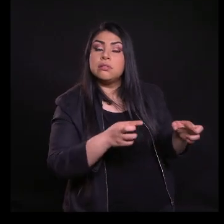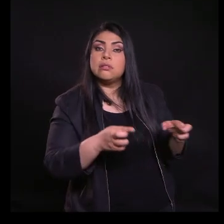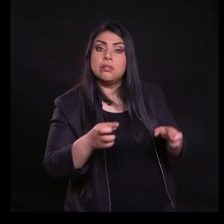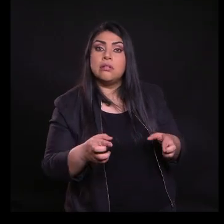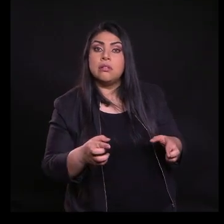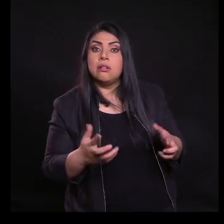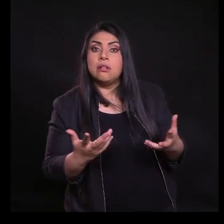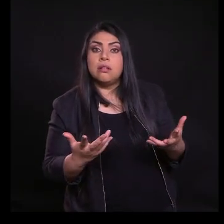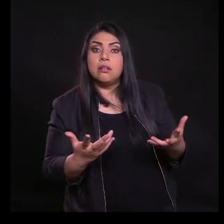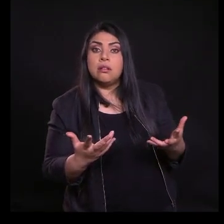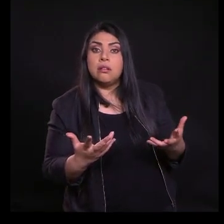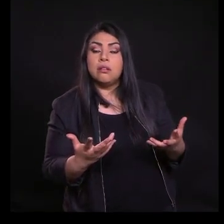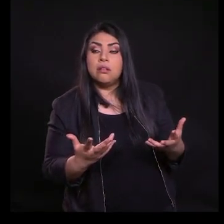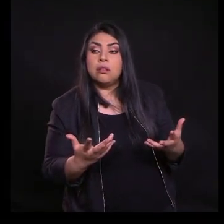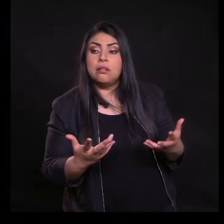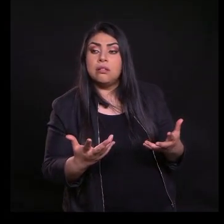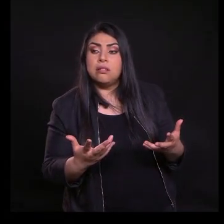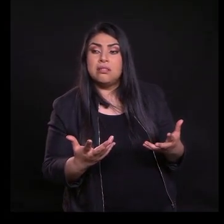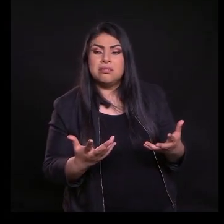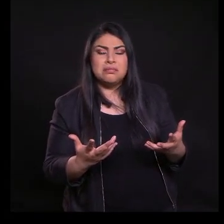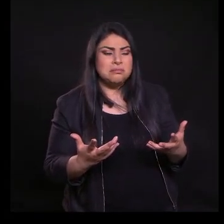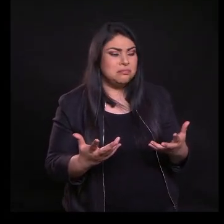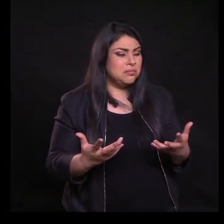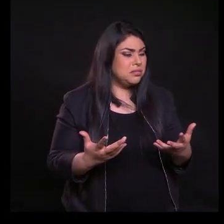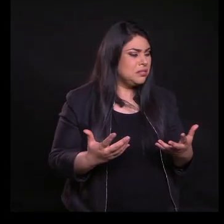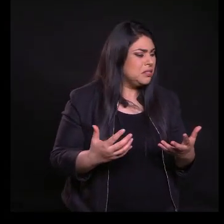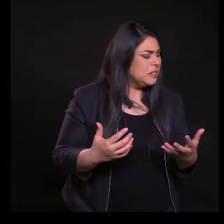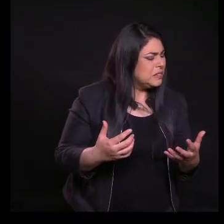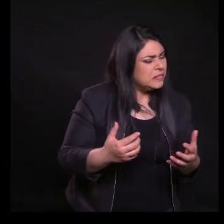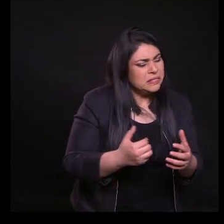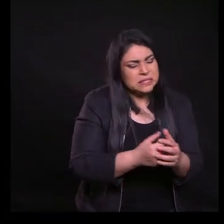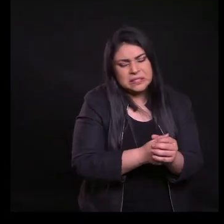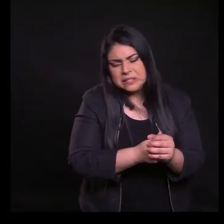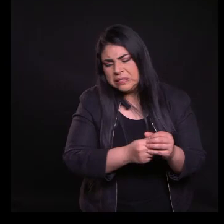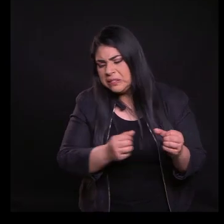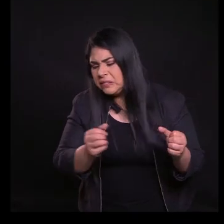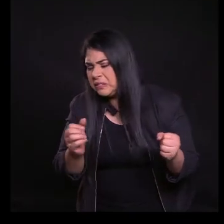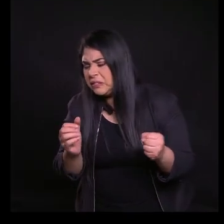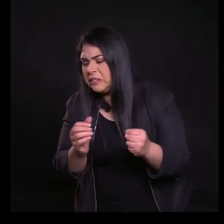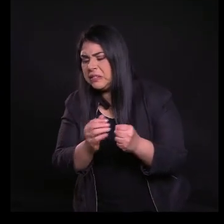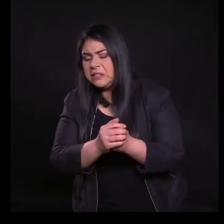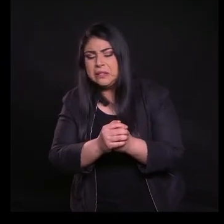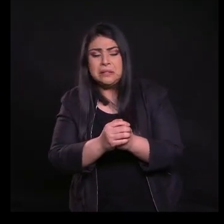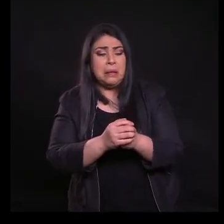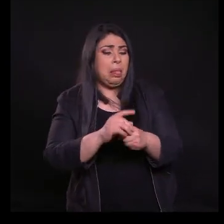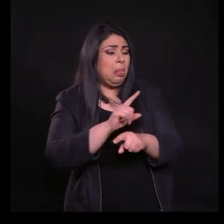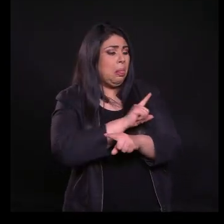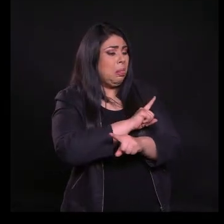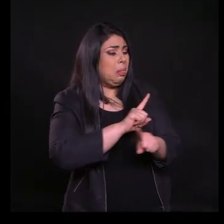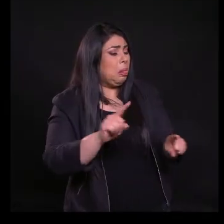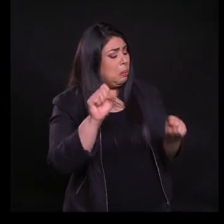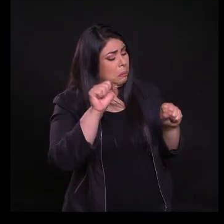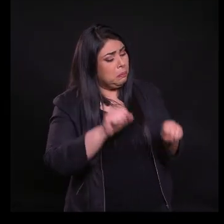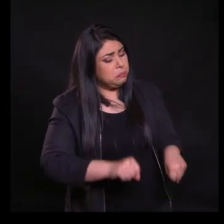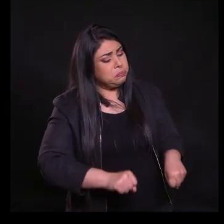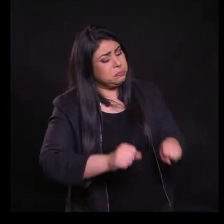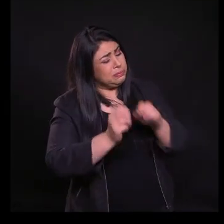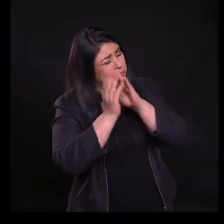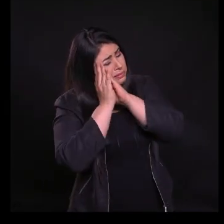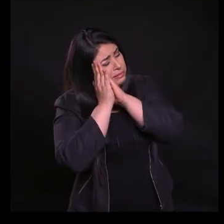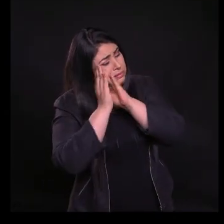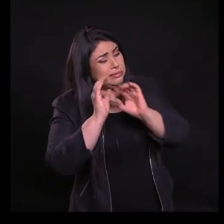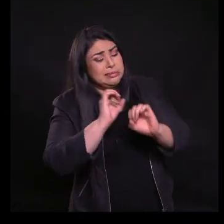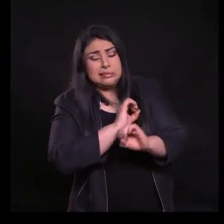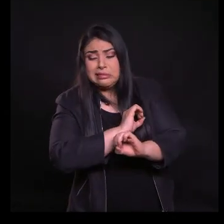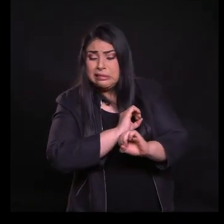que han sufrido por muchos meses incluso años de insomnio de no poder dormir y conciliar